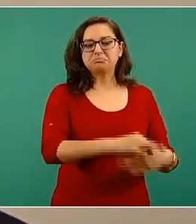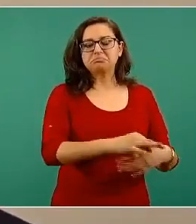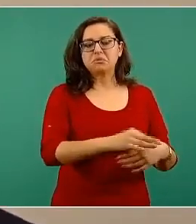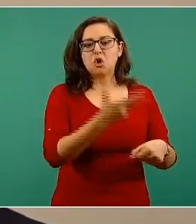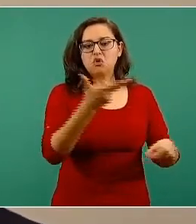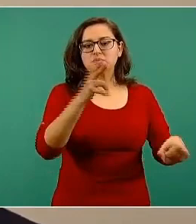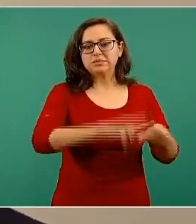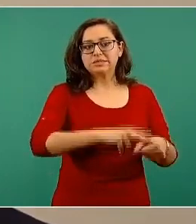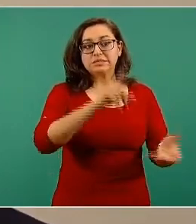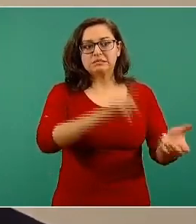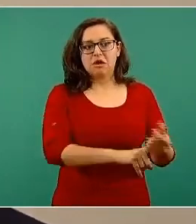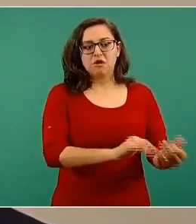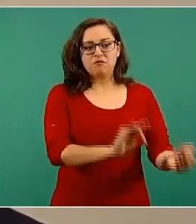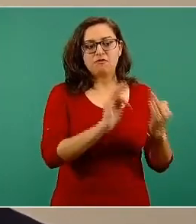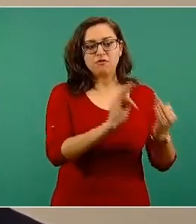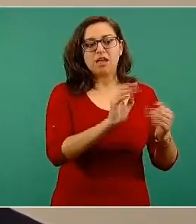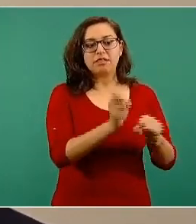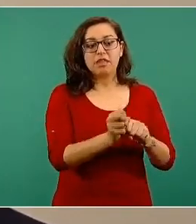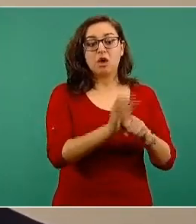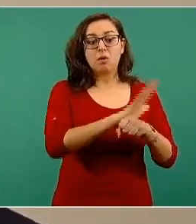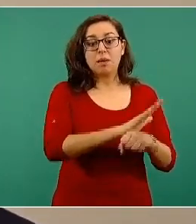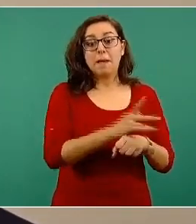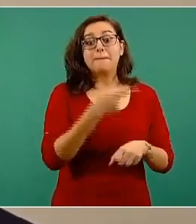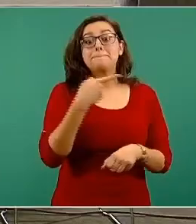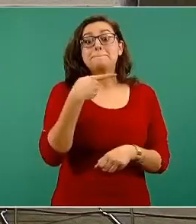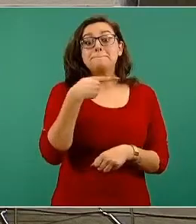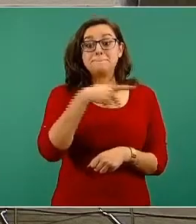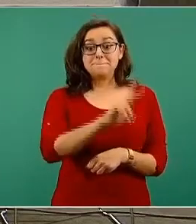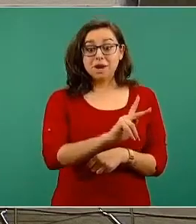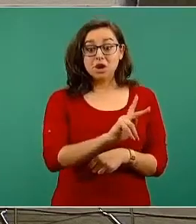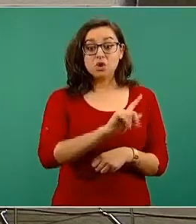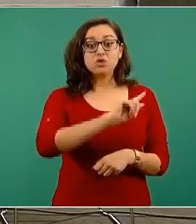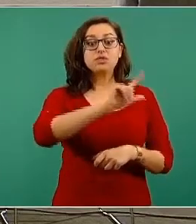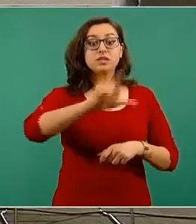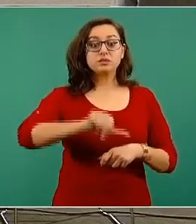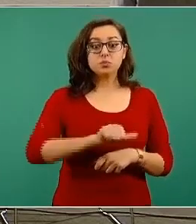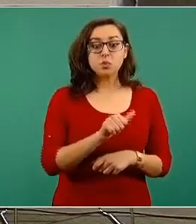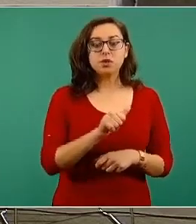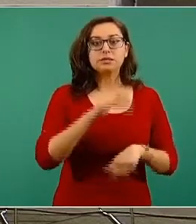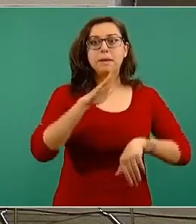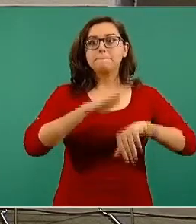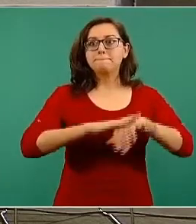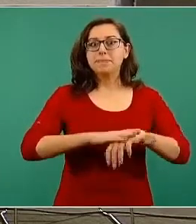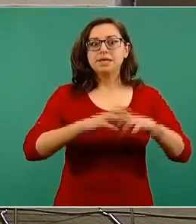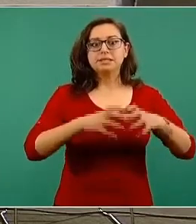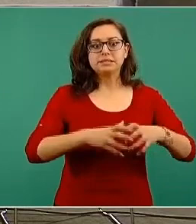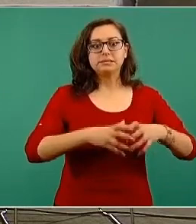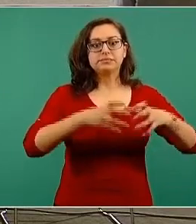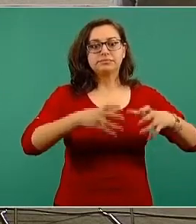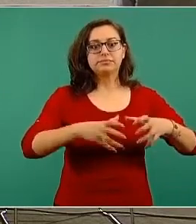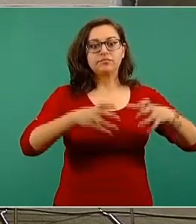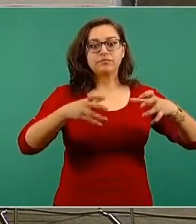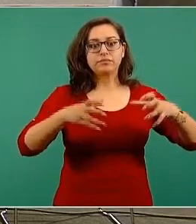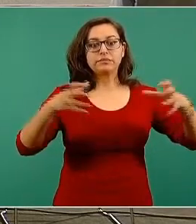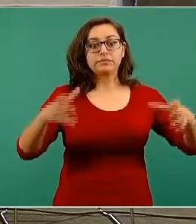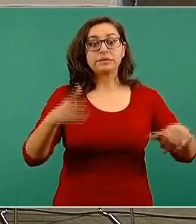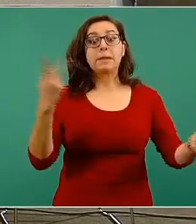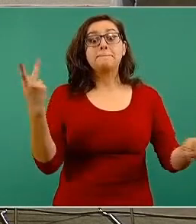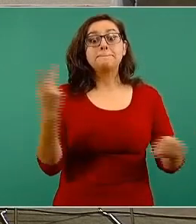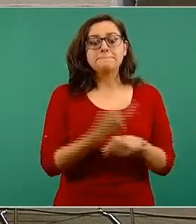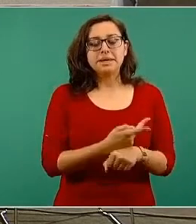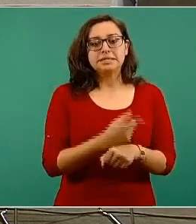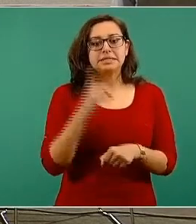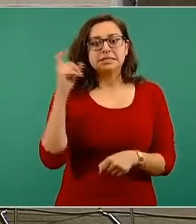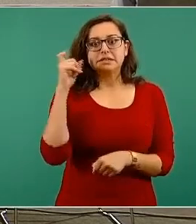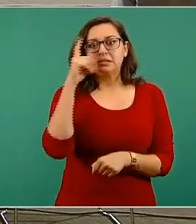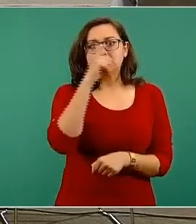atención. Una vez que se empezó a dar cobertura a todo este grupo, vinieron entonces retos más importantes, que fue precisamente poder